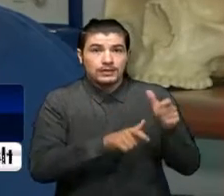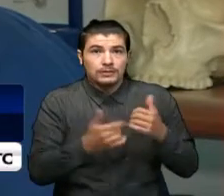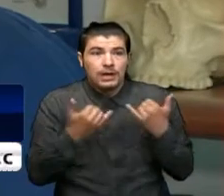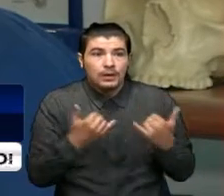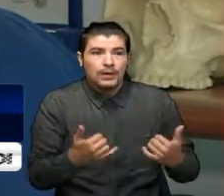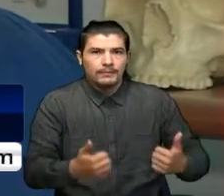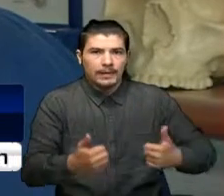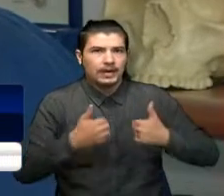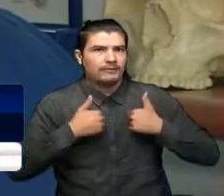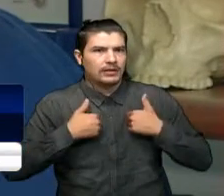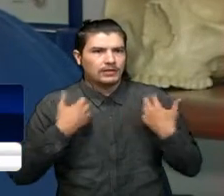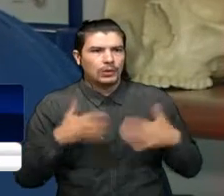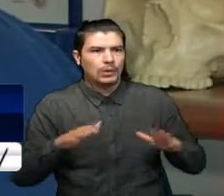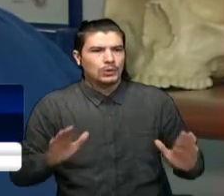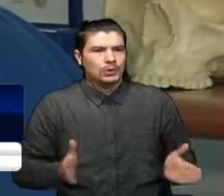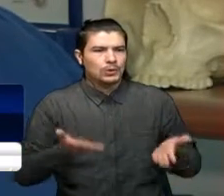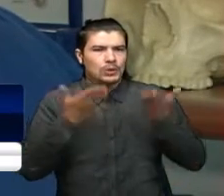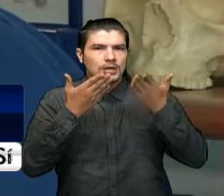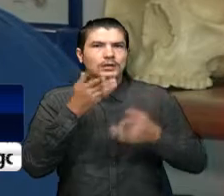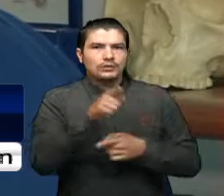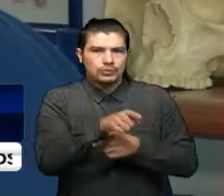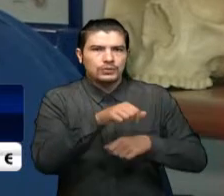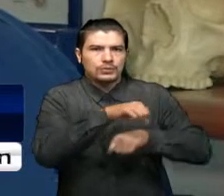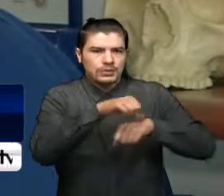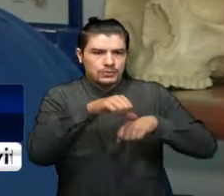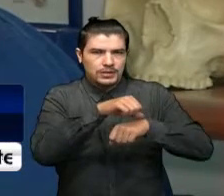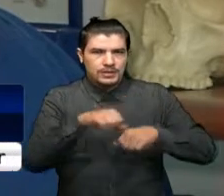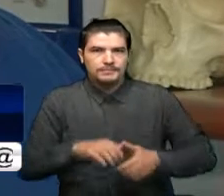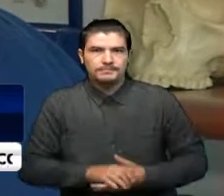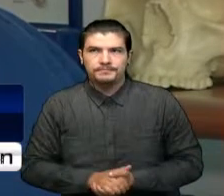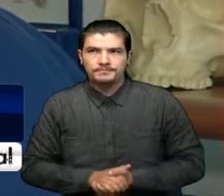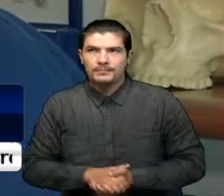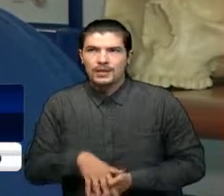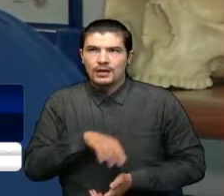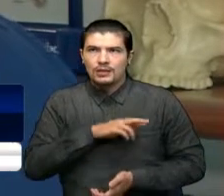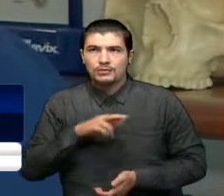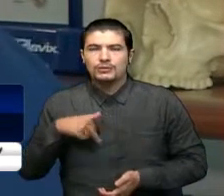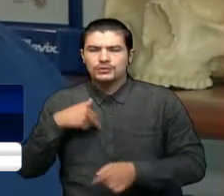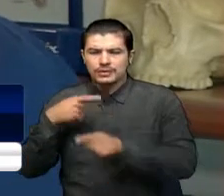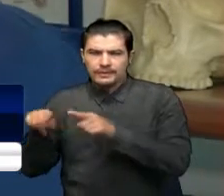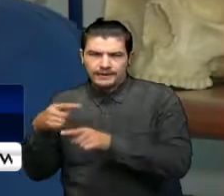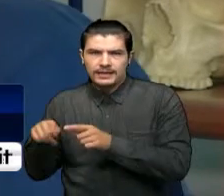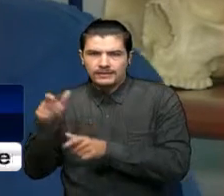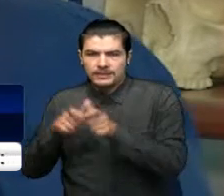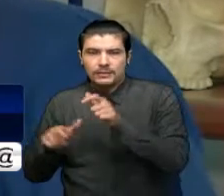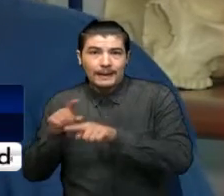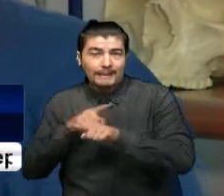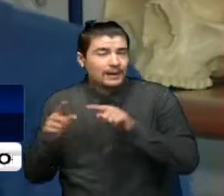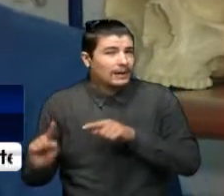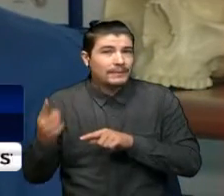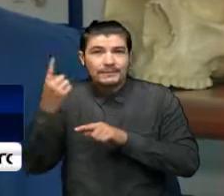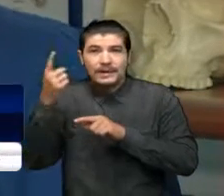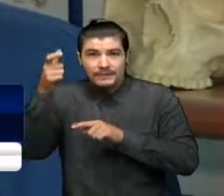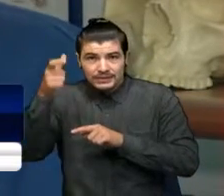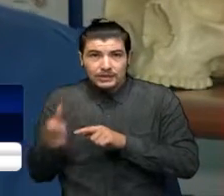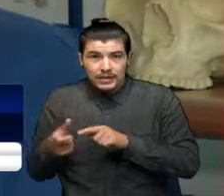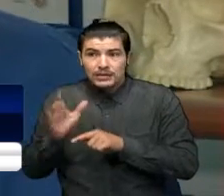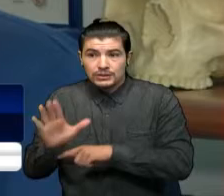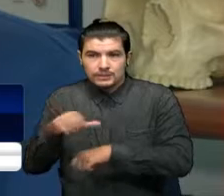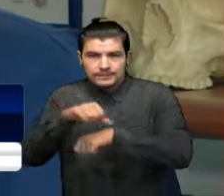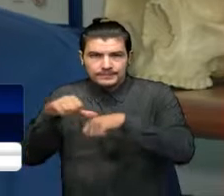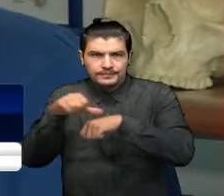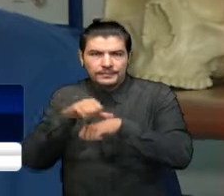notoriamente de la cirugía tenemos una para varios pacientes pero el primer paciente operado fue un paciente